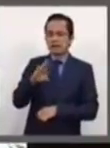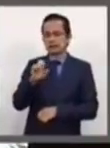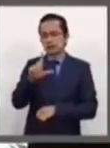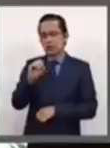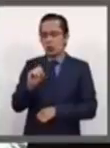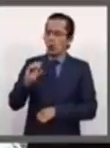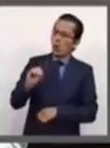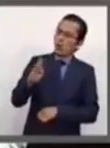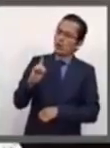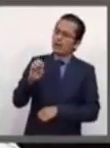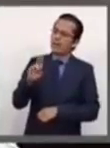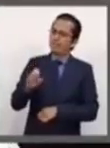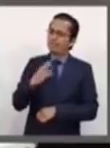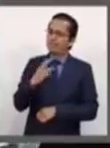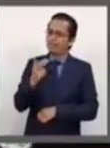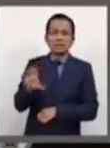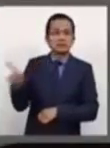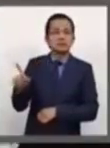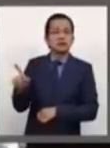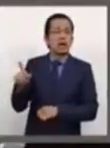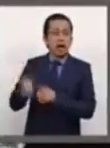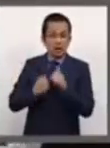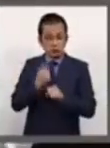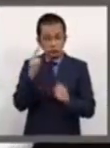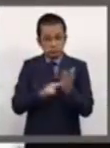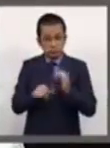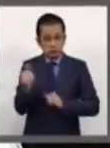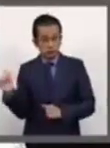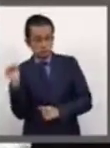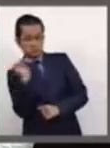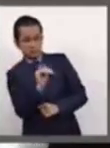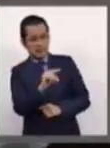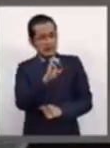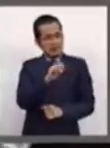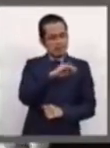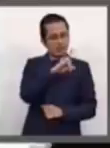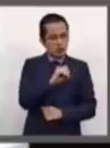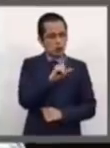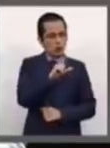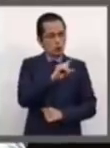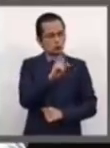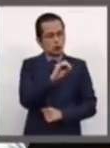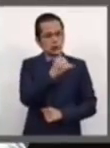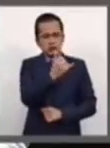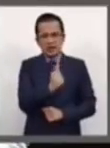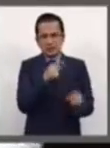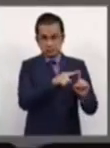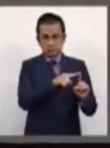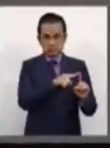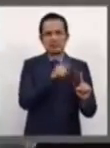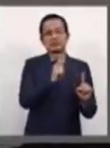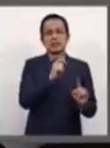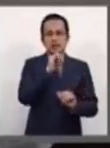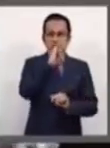contacto con Emilio Lozoya, quien era el jefe de Relaciones Internacionales de Peña Nieto, y